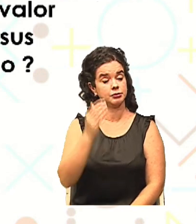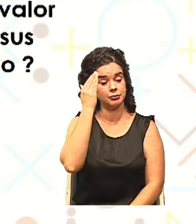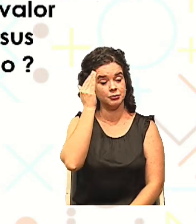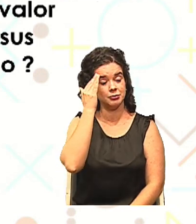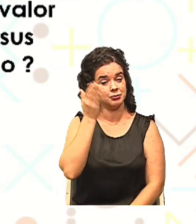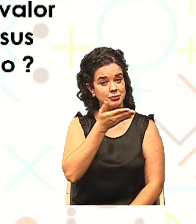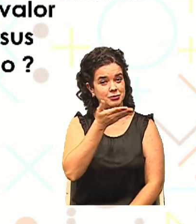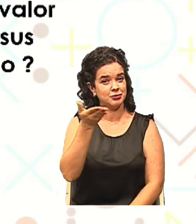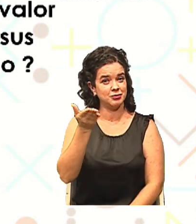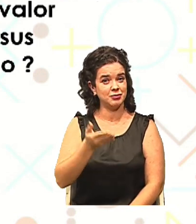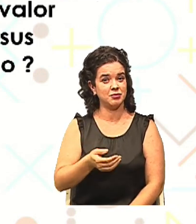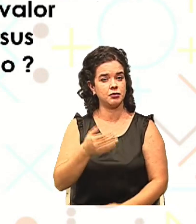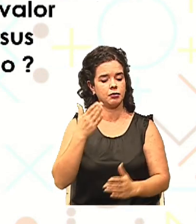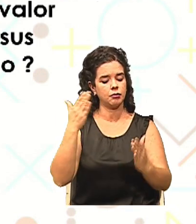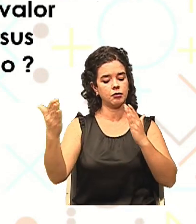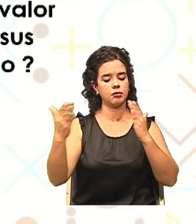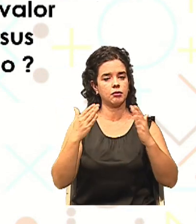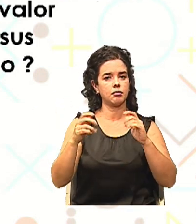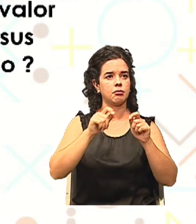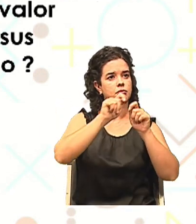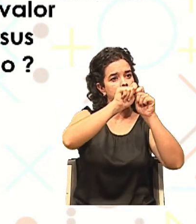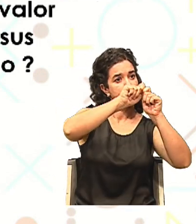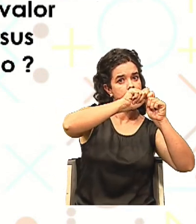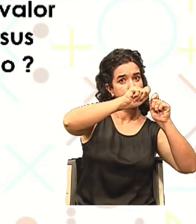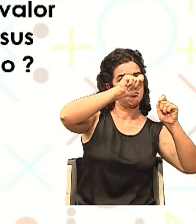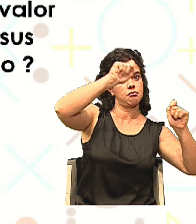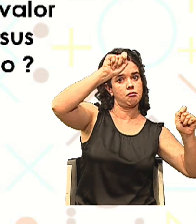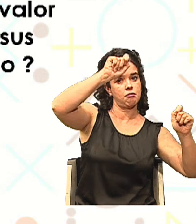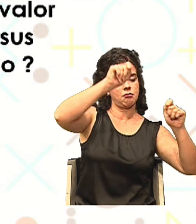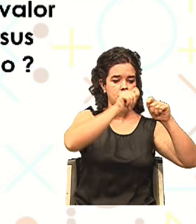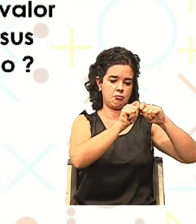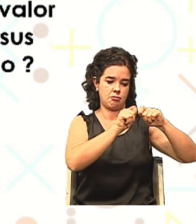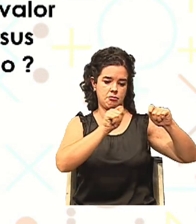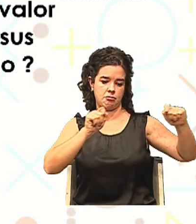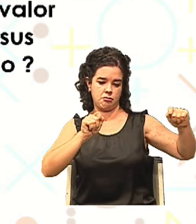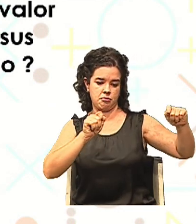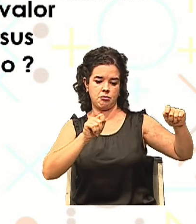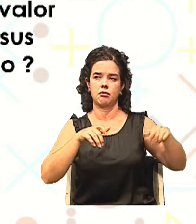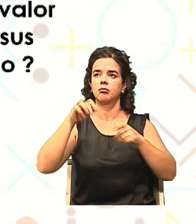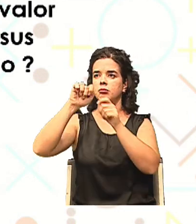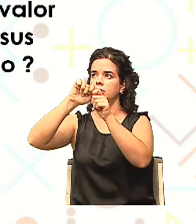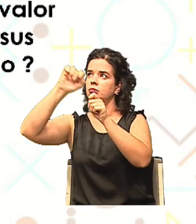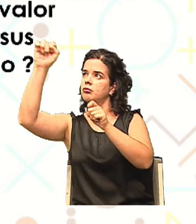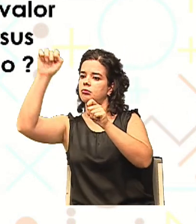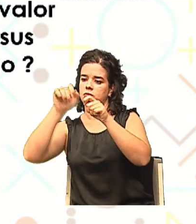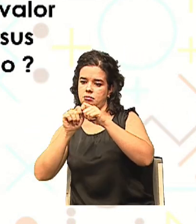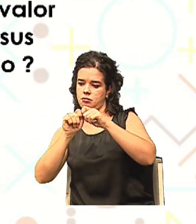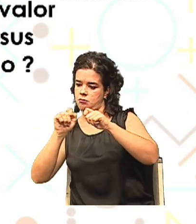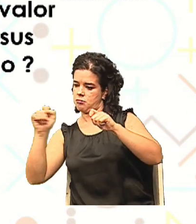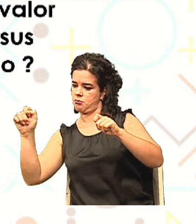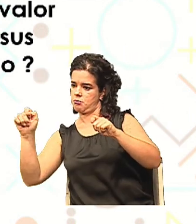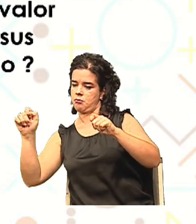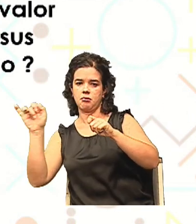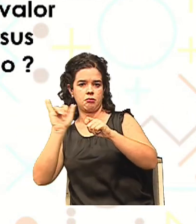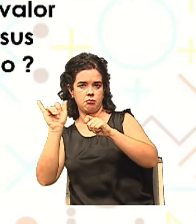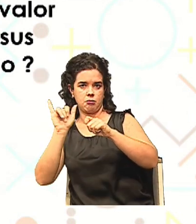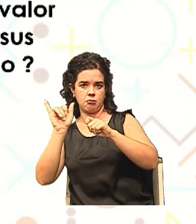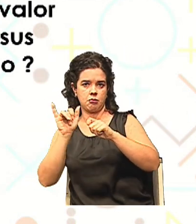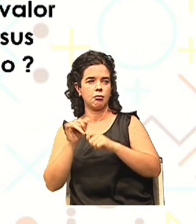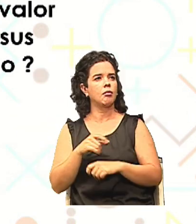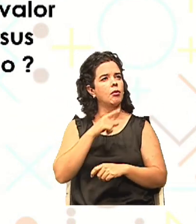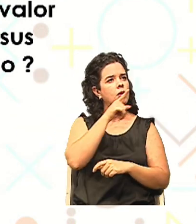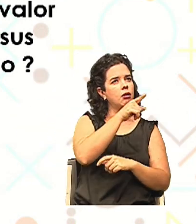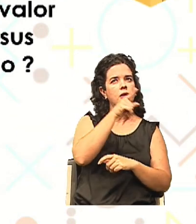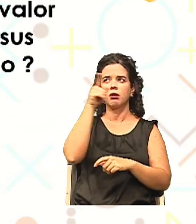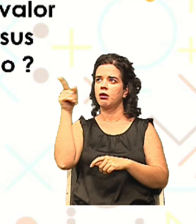¿Sabían ustedes que si comparamos la medida de los lados de dos triángulos equiláteros del mismo tamaño, el valor de la razón